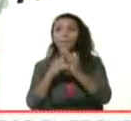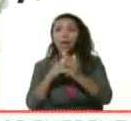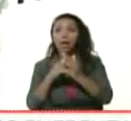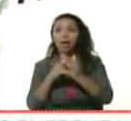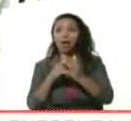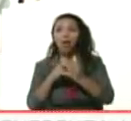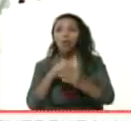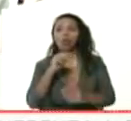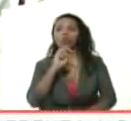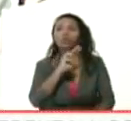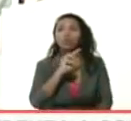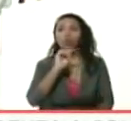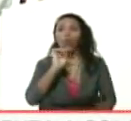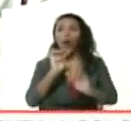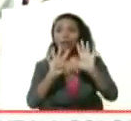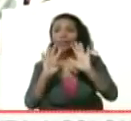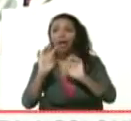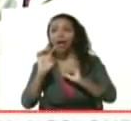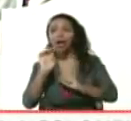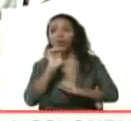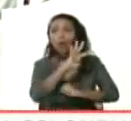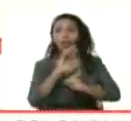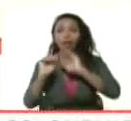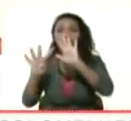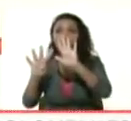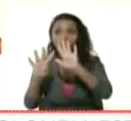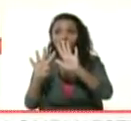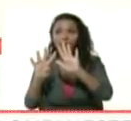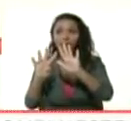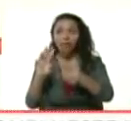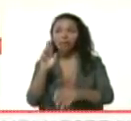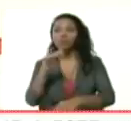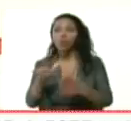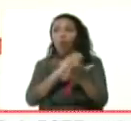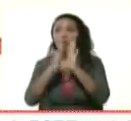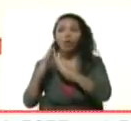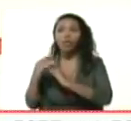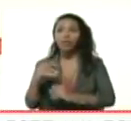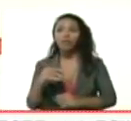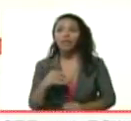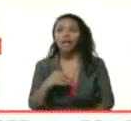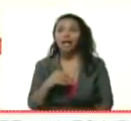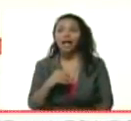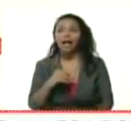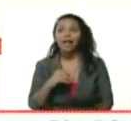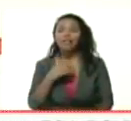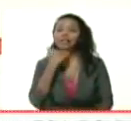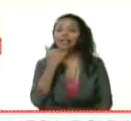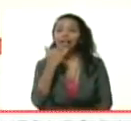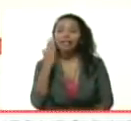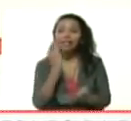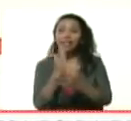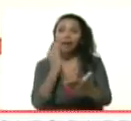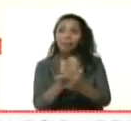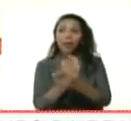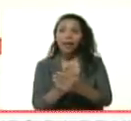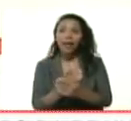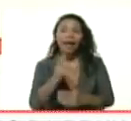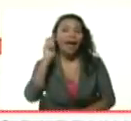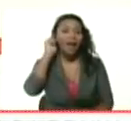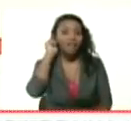48.249 comunidades registradas con jefe o jefa. Repito, casi siempre jefa.